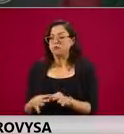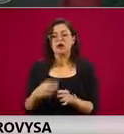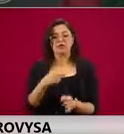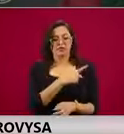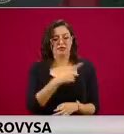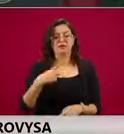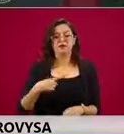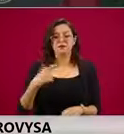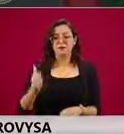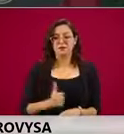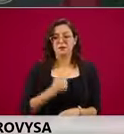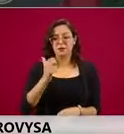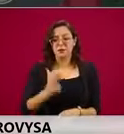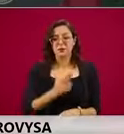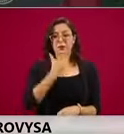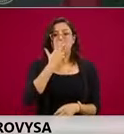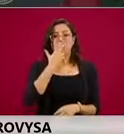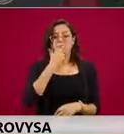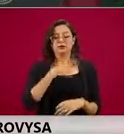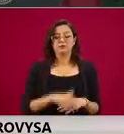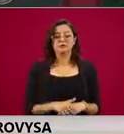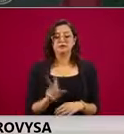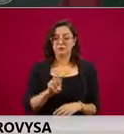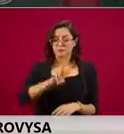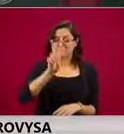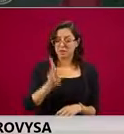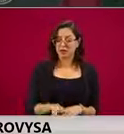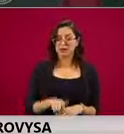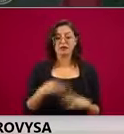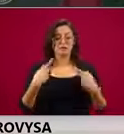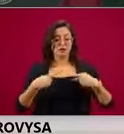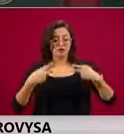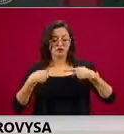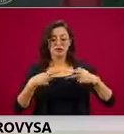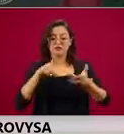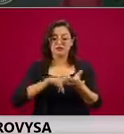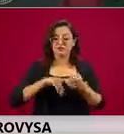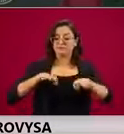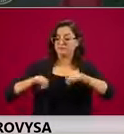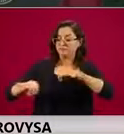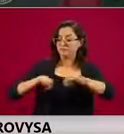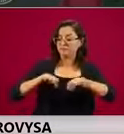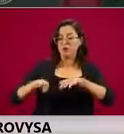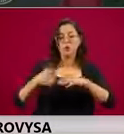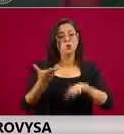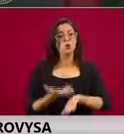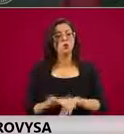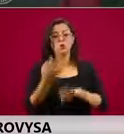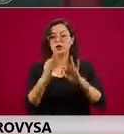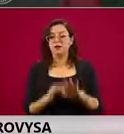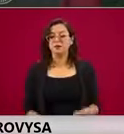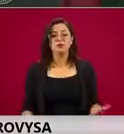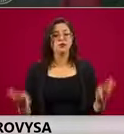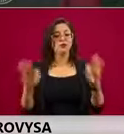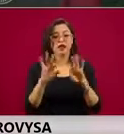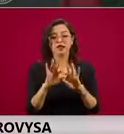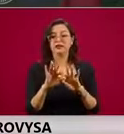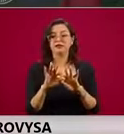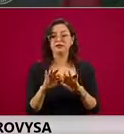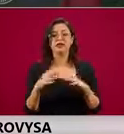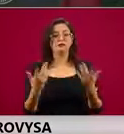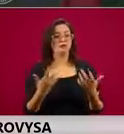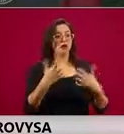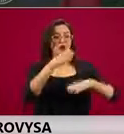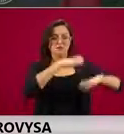un fuerte movimiento, sobre todo en redes sociales, dando a entender que, pues, prácticamente como ningún presidente de la República de este